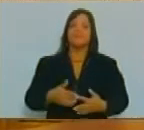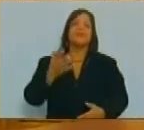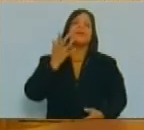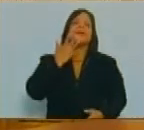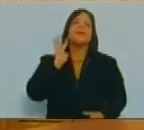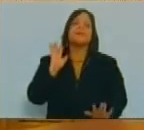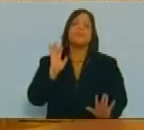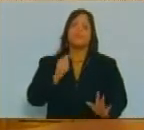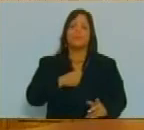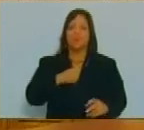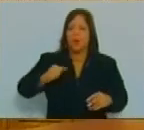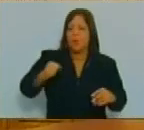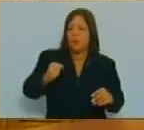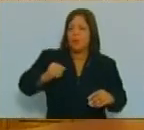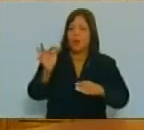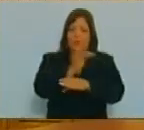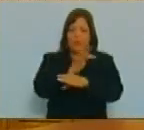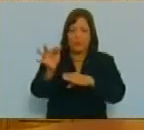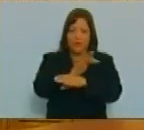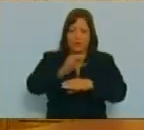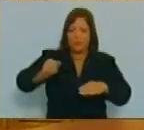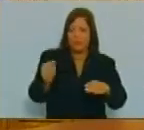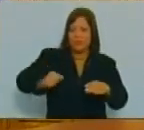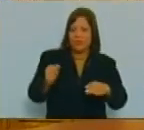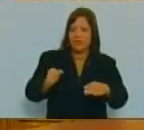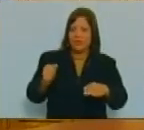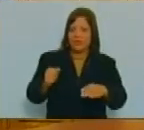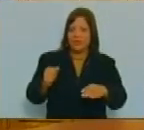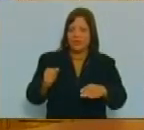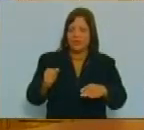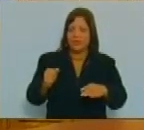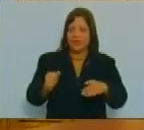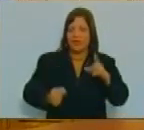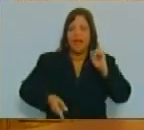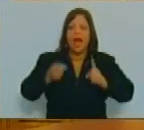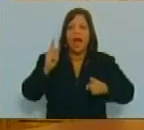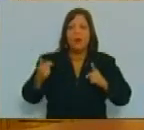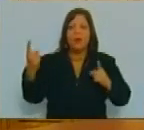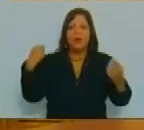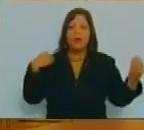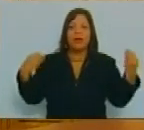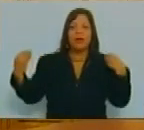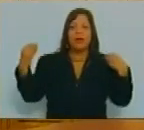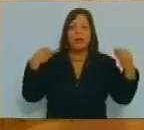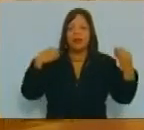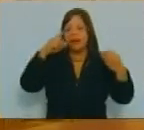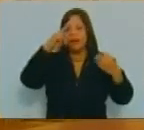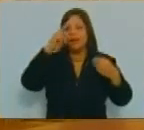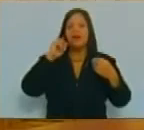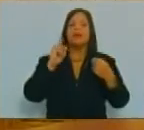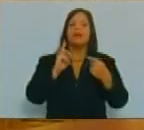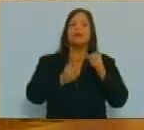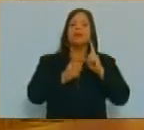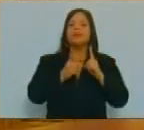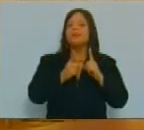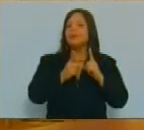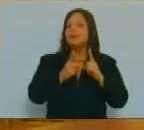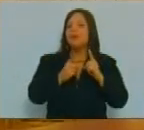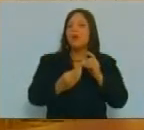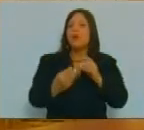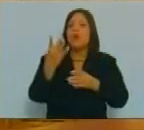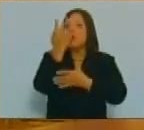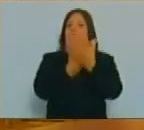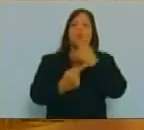en el área de función policial muchos consultaron la posibilidad de crear un solo